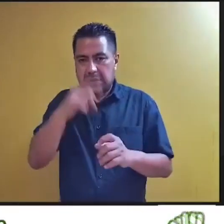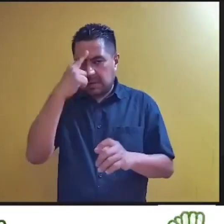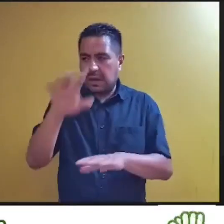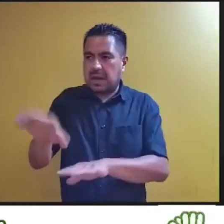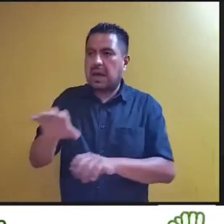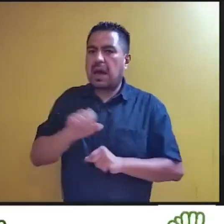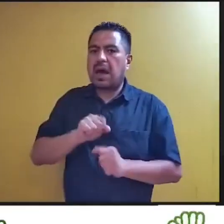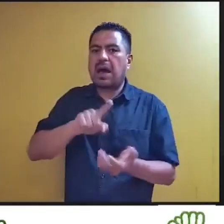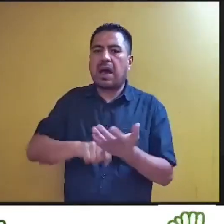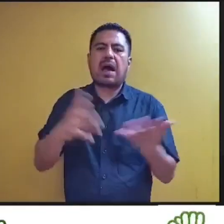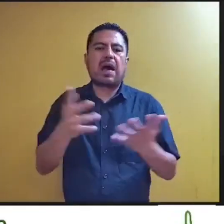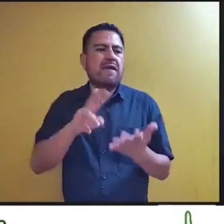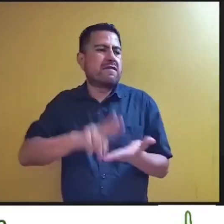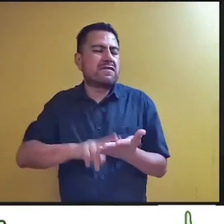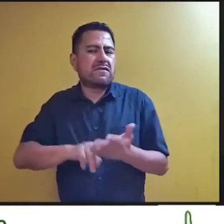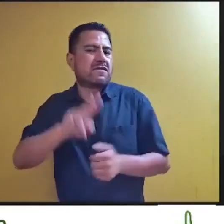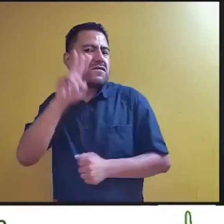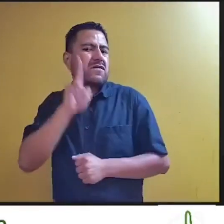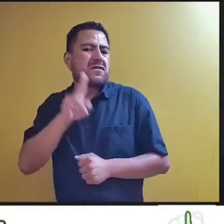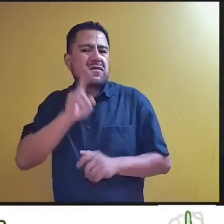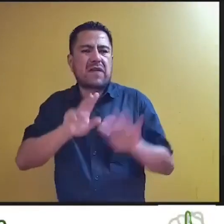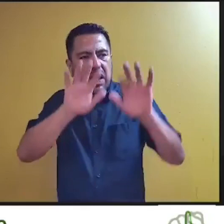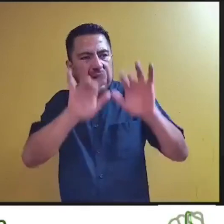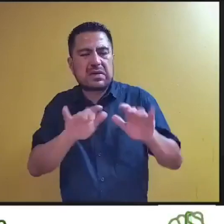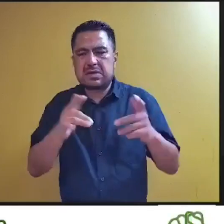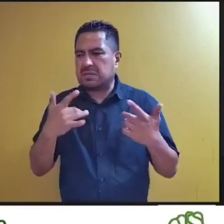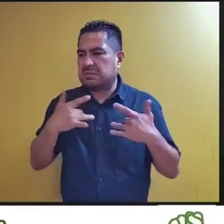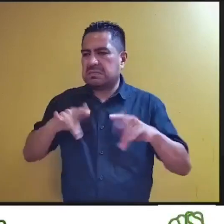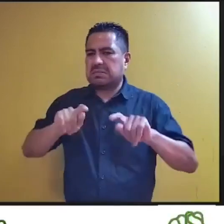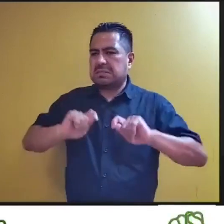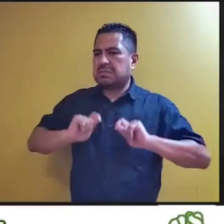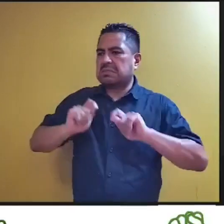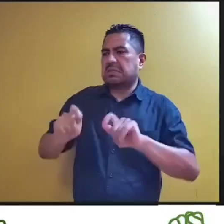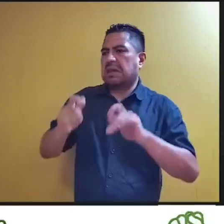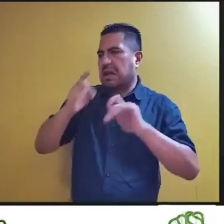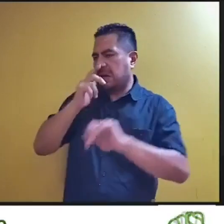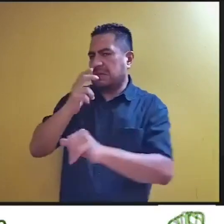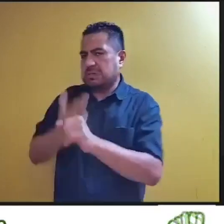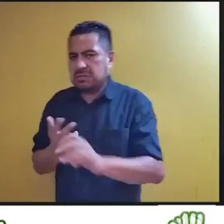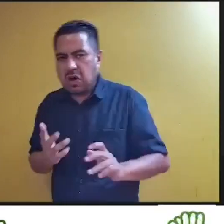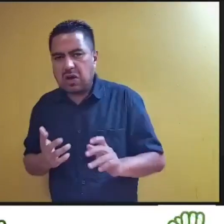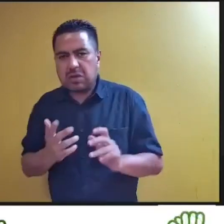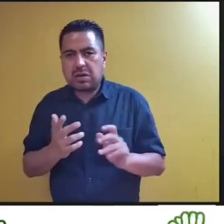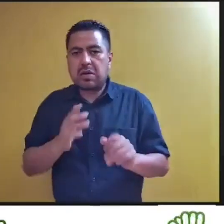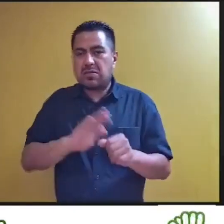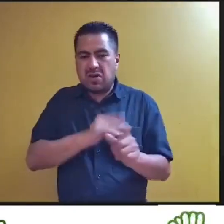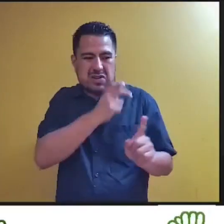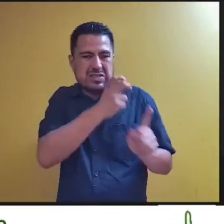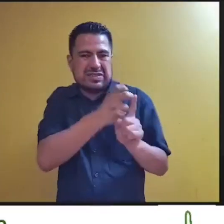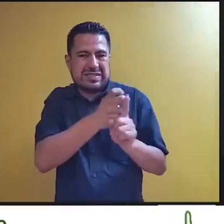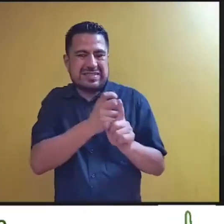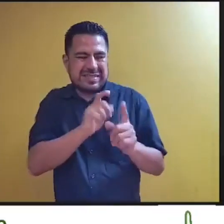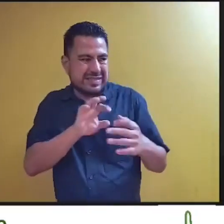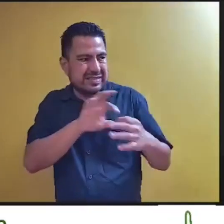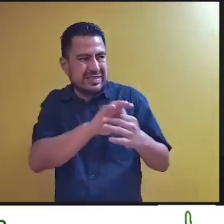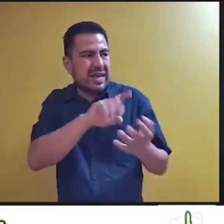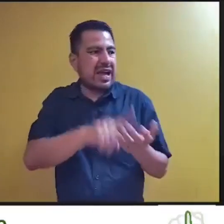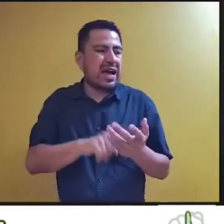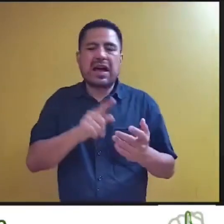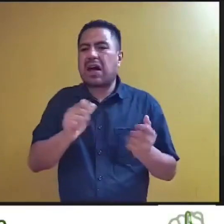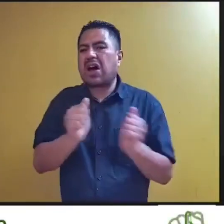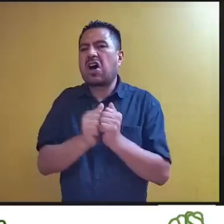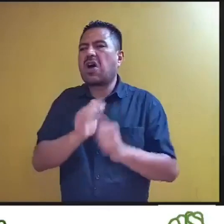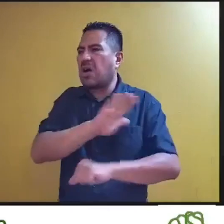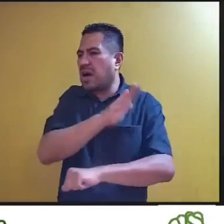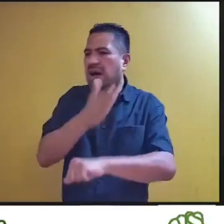pronunciarse y realizar una valoración de los escritos de deslinde o acreditación de responsabilidad. Esto por ser una cuestión que pertenece a la atribución de la